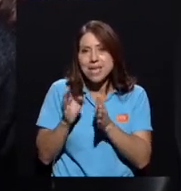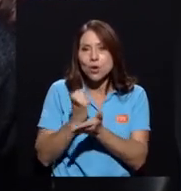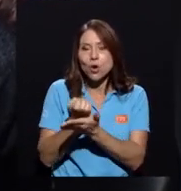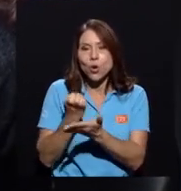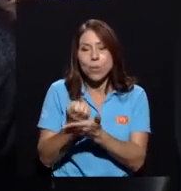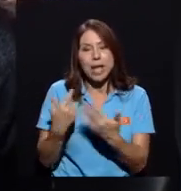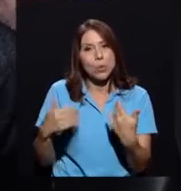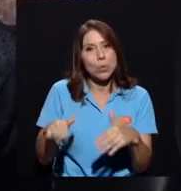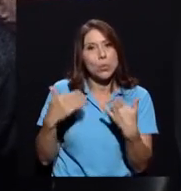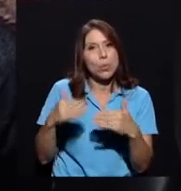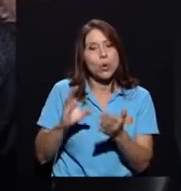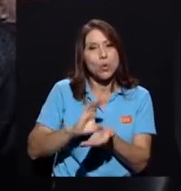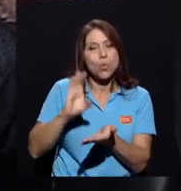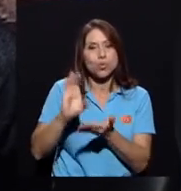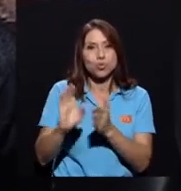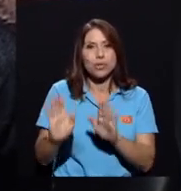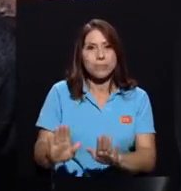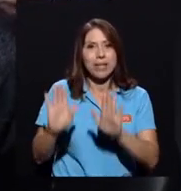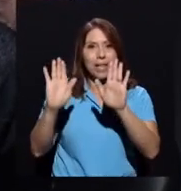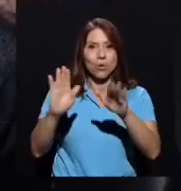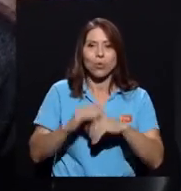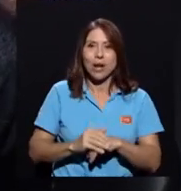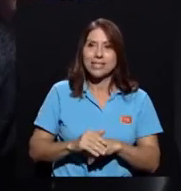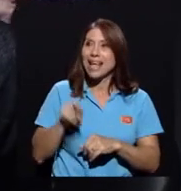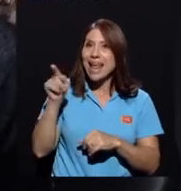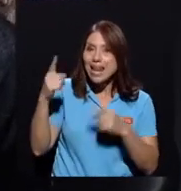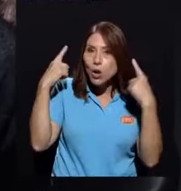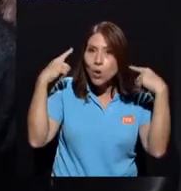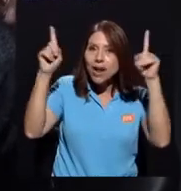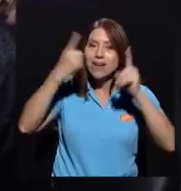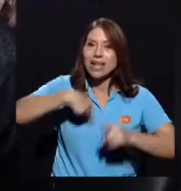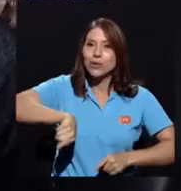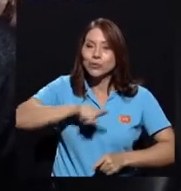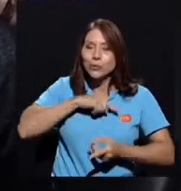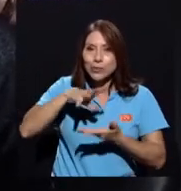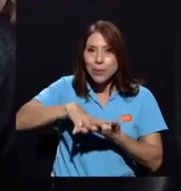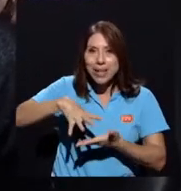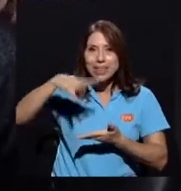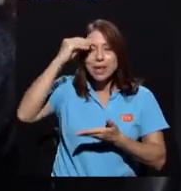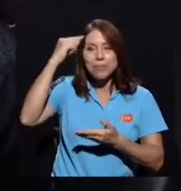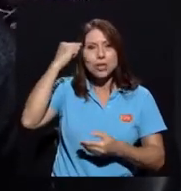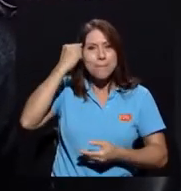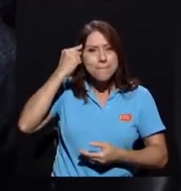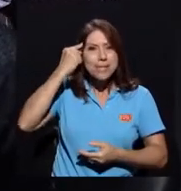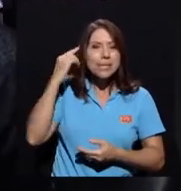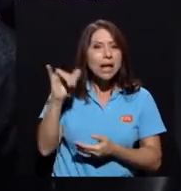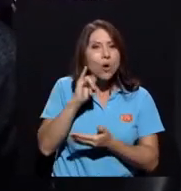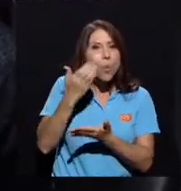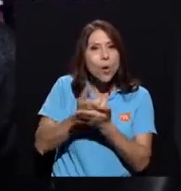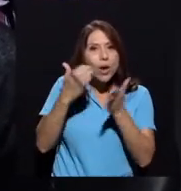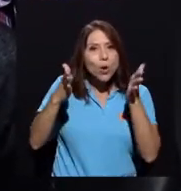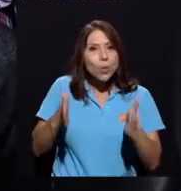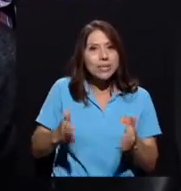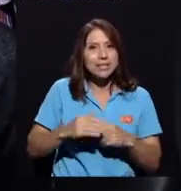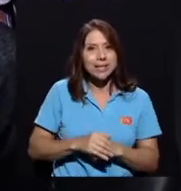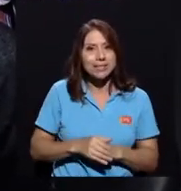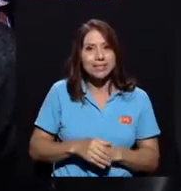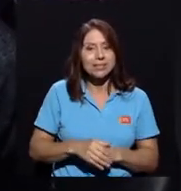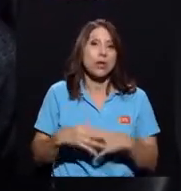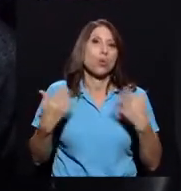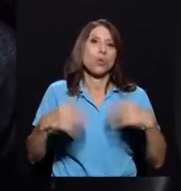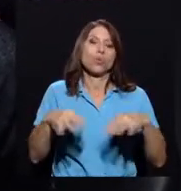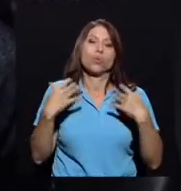cómo lograba que aprendiéramos a pensar como economista y sin una ecuación no hay era la